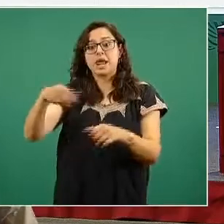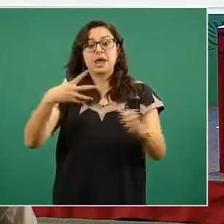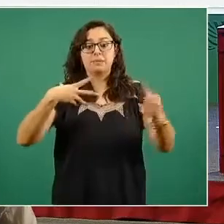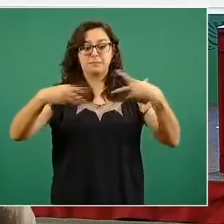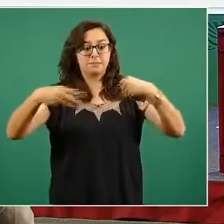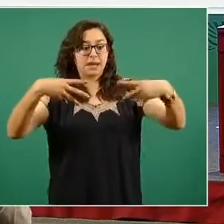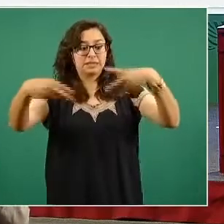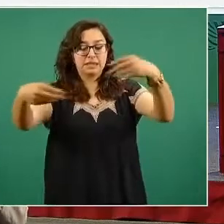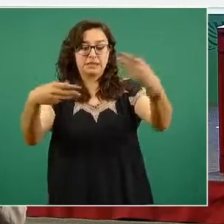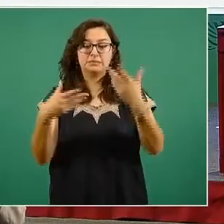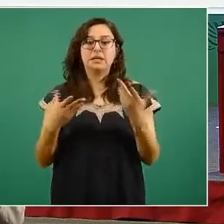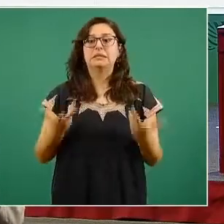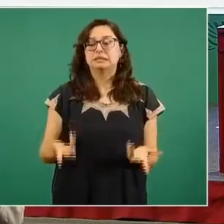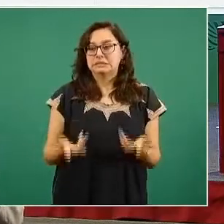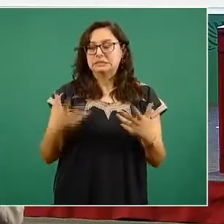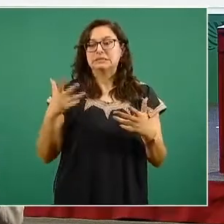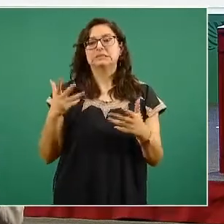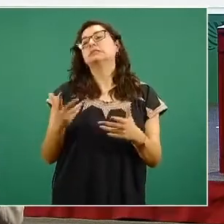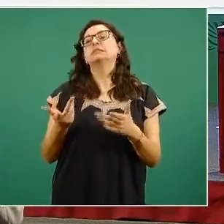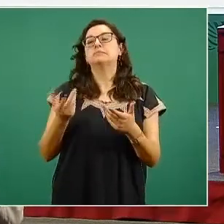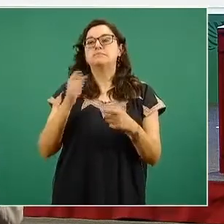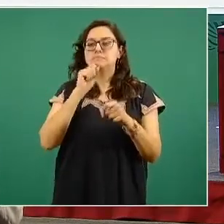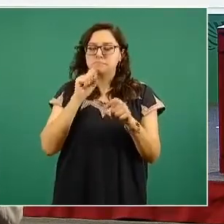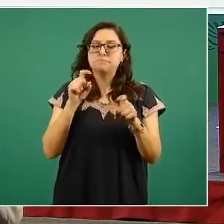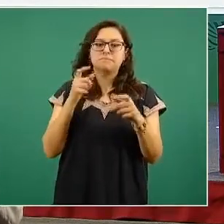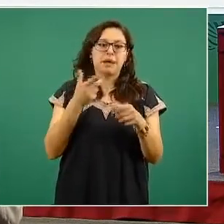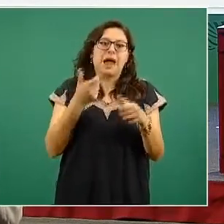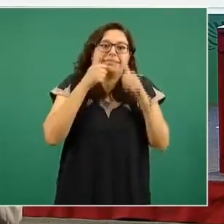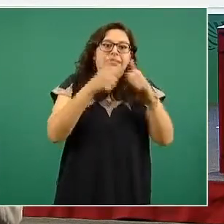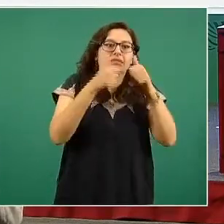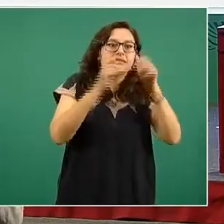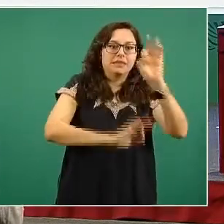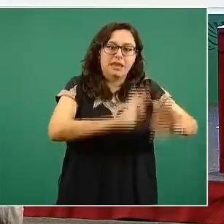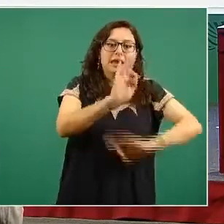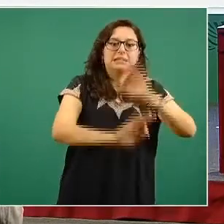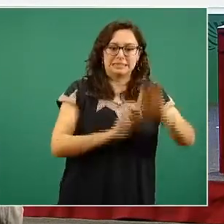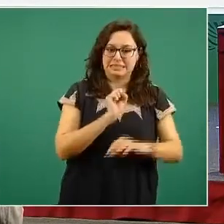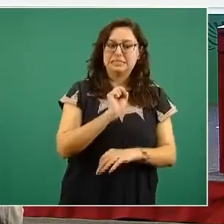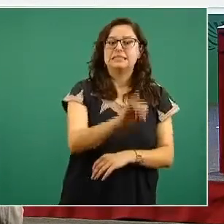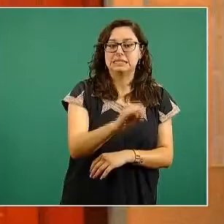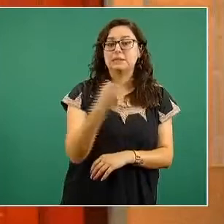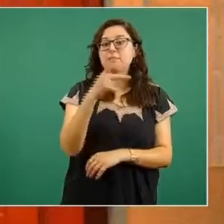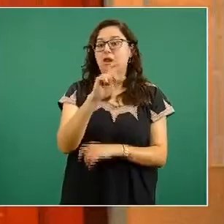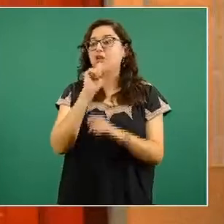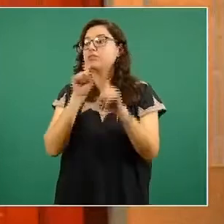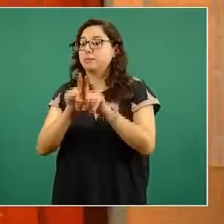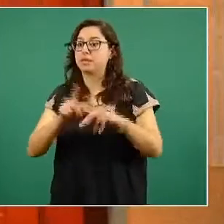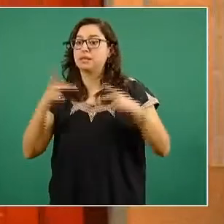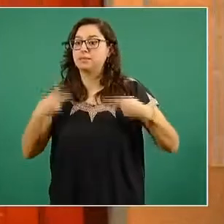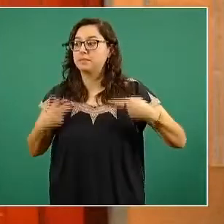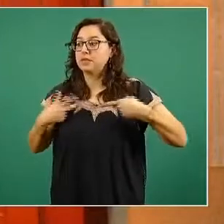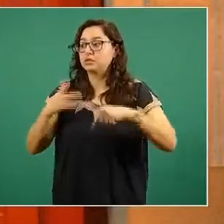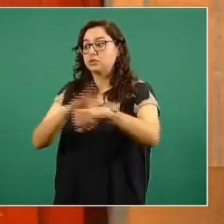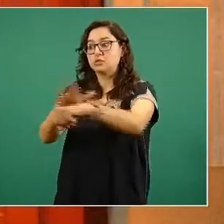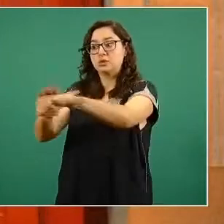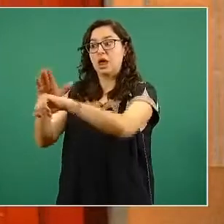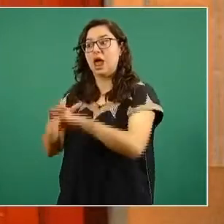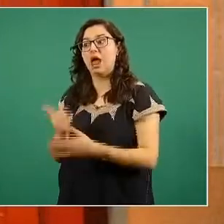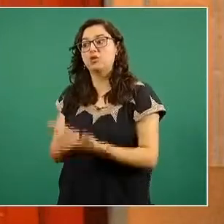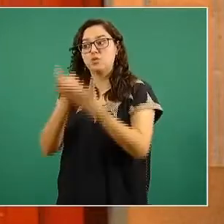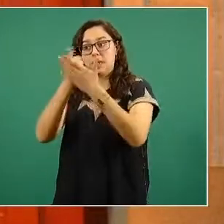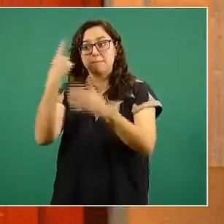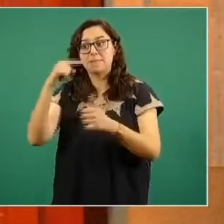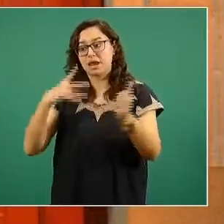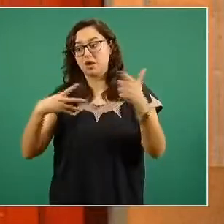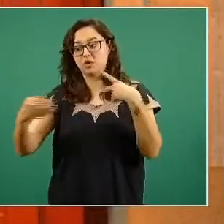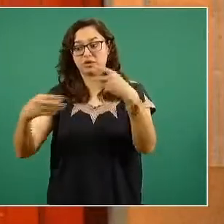que nuevamente es el llamado a las personas para tener acciones que logren la contención, la mitigación de estos